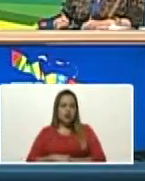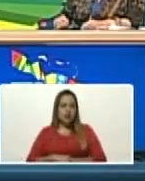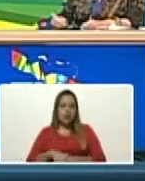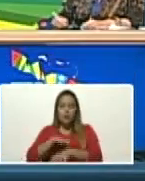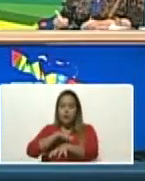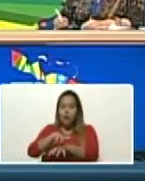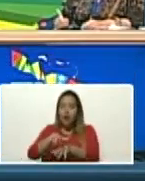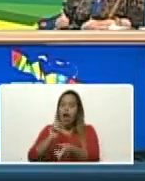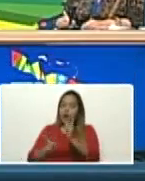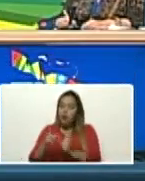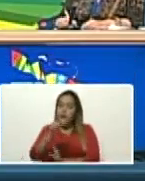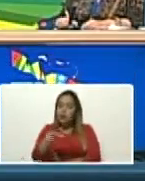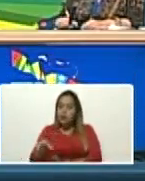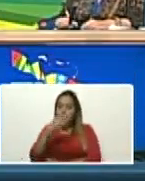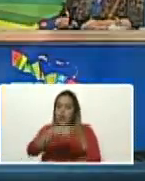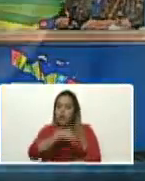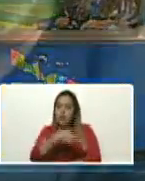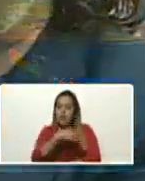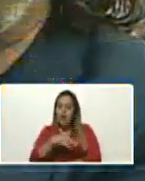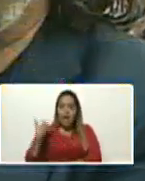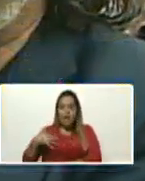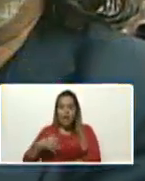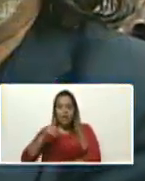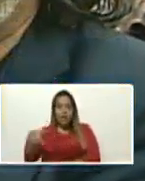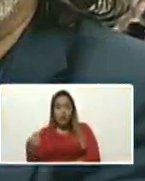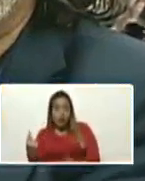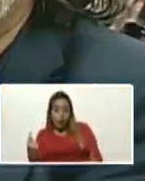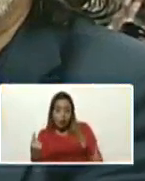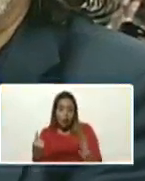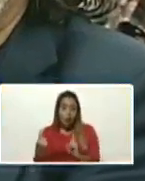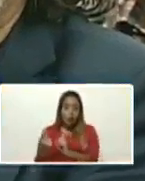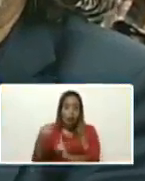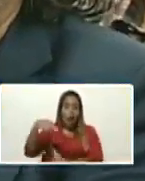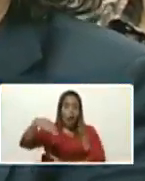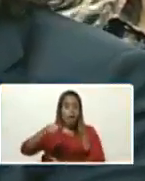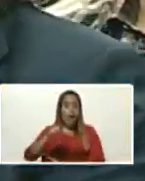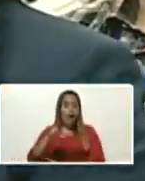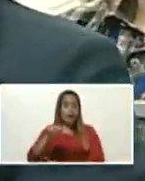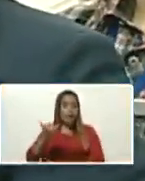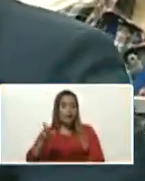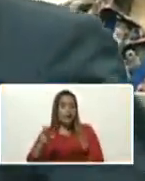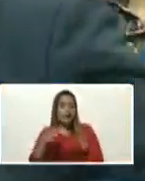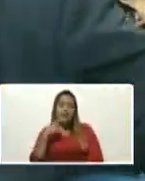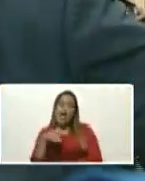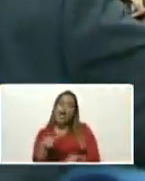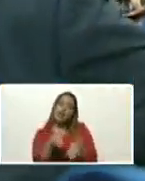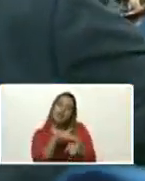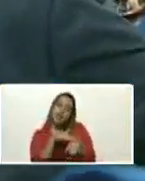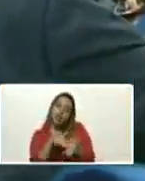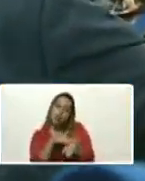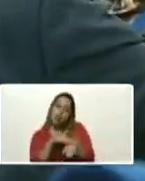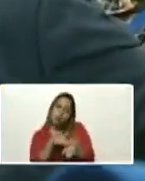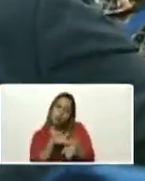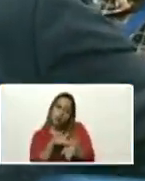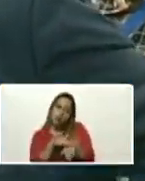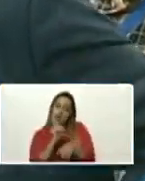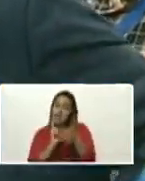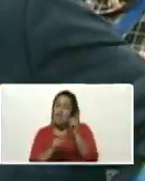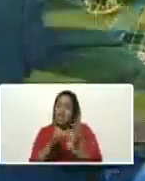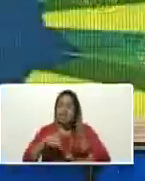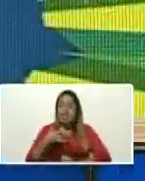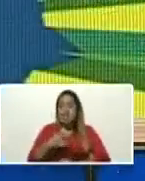argentina. Y Macri entonces después sale del tema diciendo disculpas si alguien se sintió